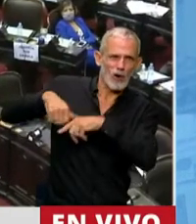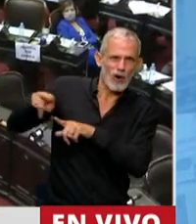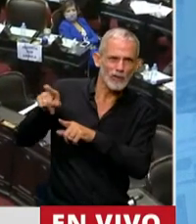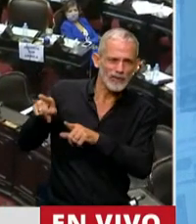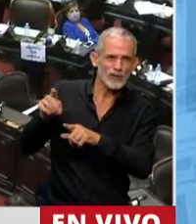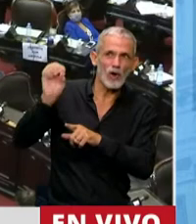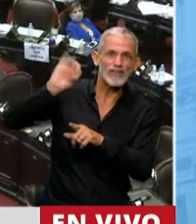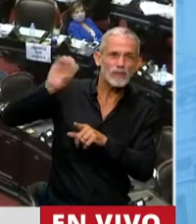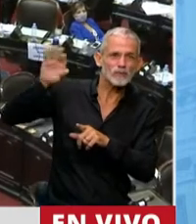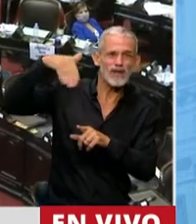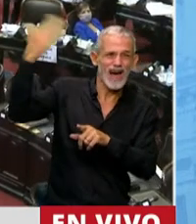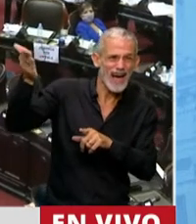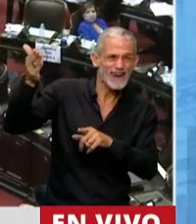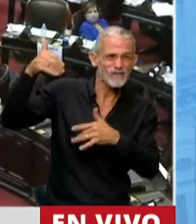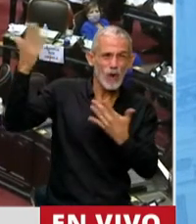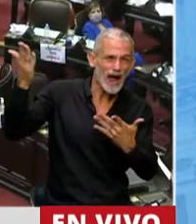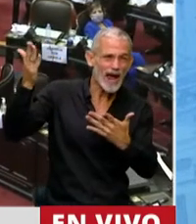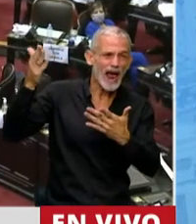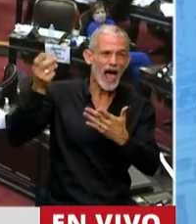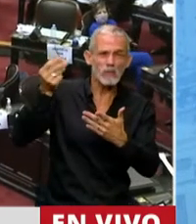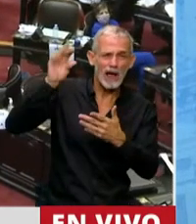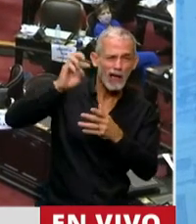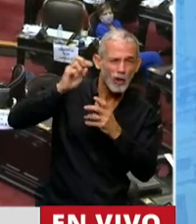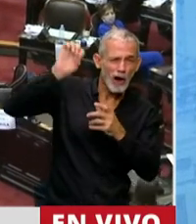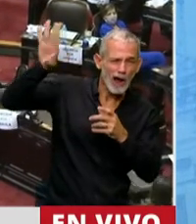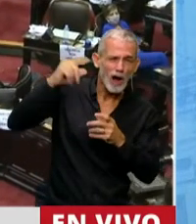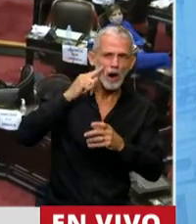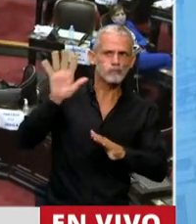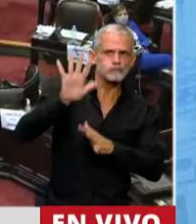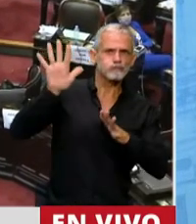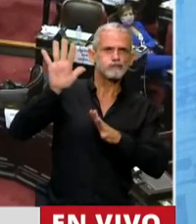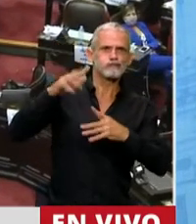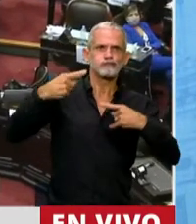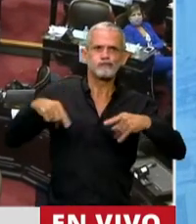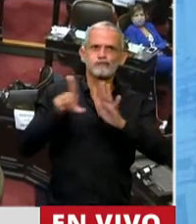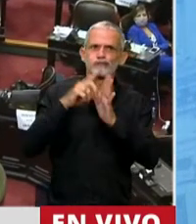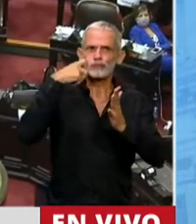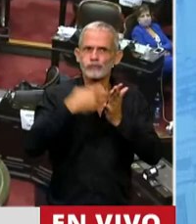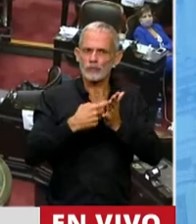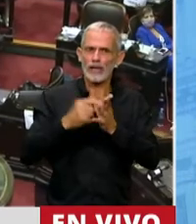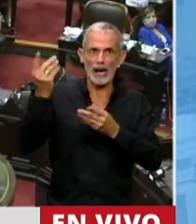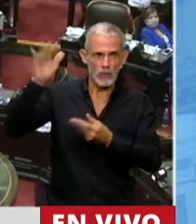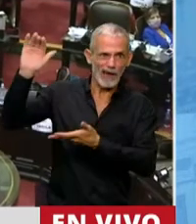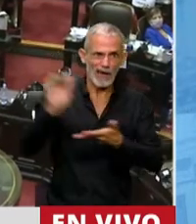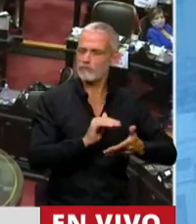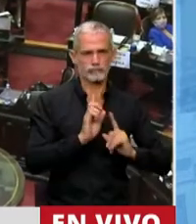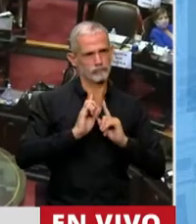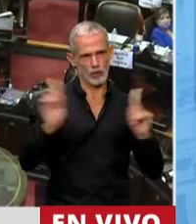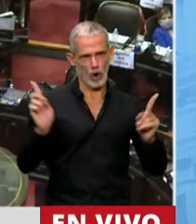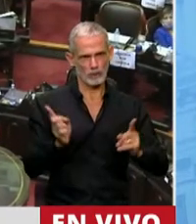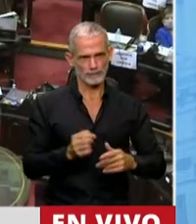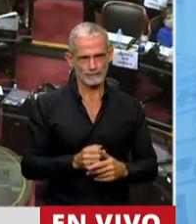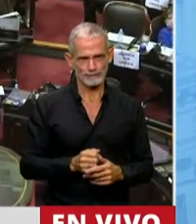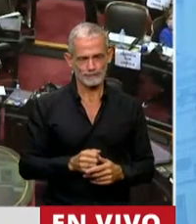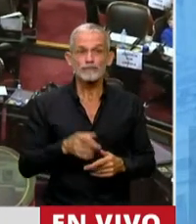dineros que estén depositados en paraísos fiscales ni tampoco que sean sospechosos de actividades ilícitas o delictivas. Hay